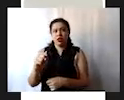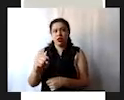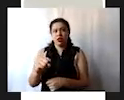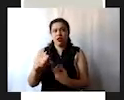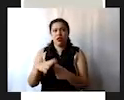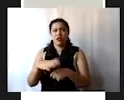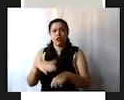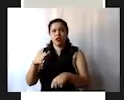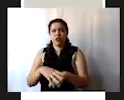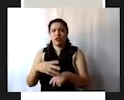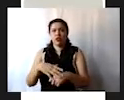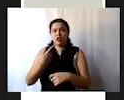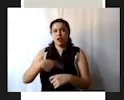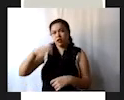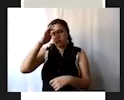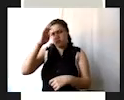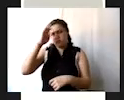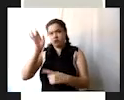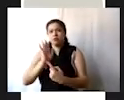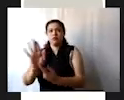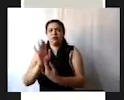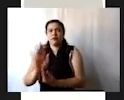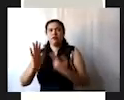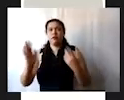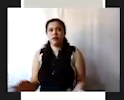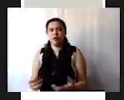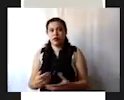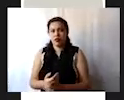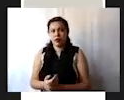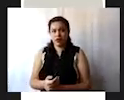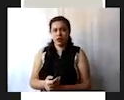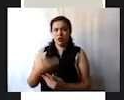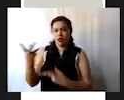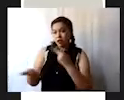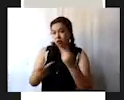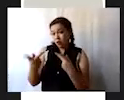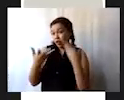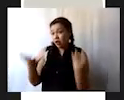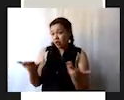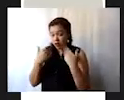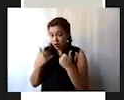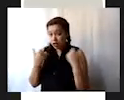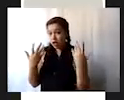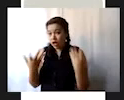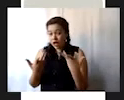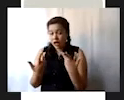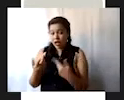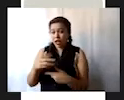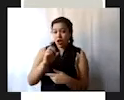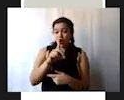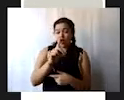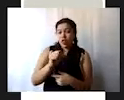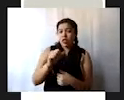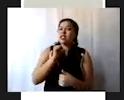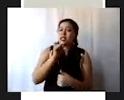cómo pienso rendir cuentas sobre ello, ¿no? Son preguntas que si no están inmersos en los ODS o si